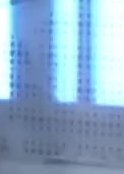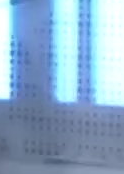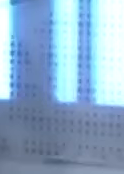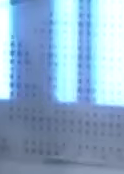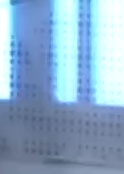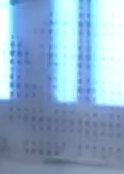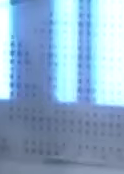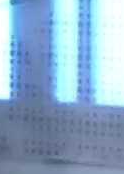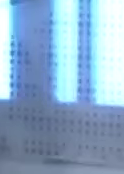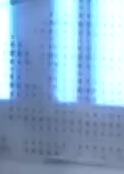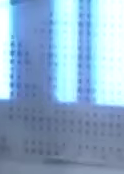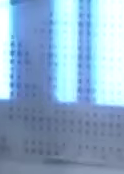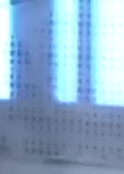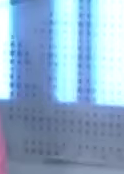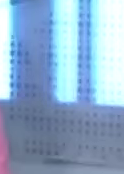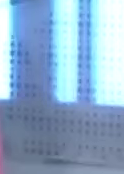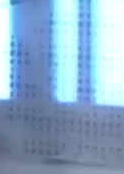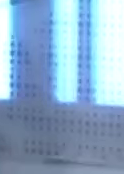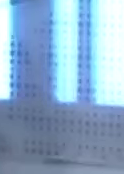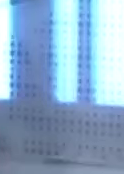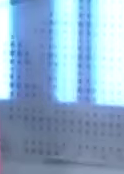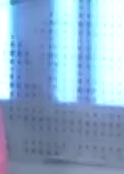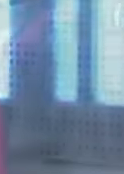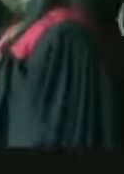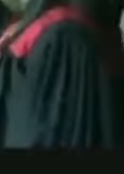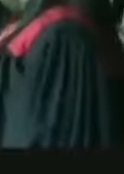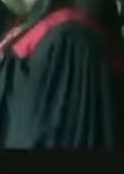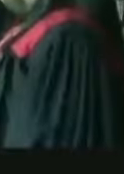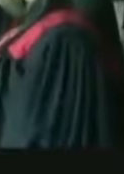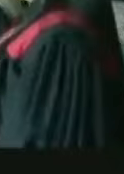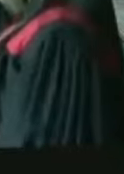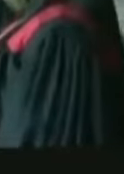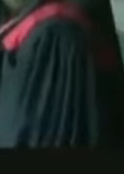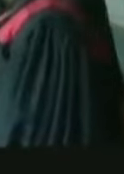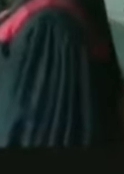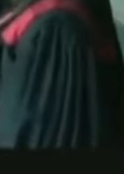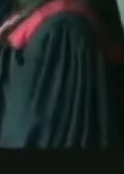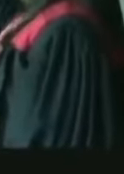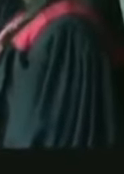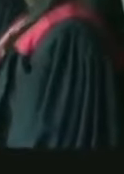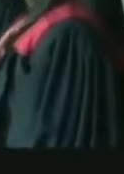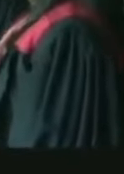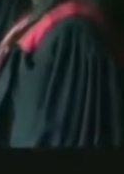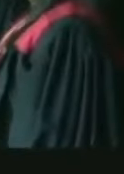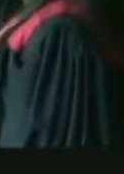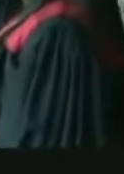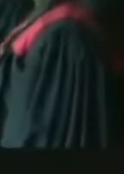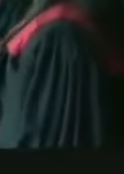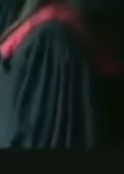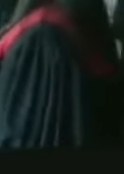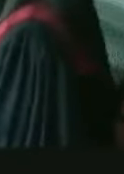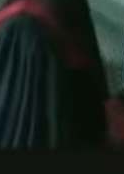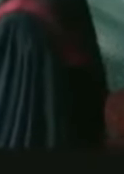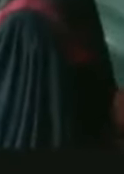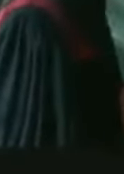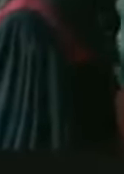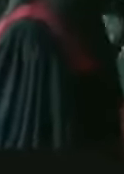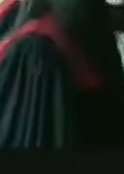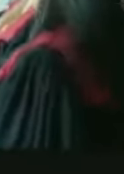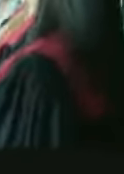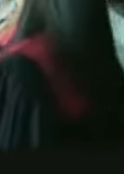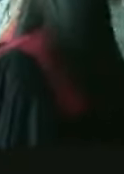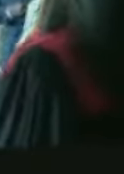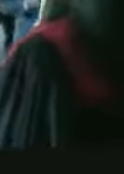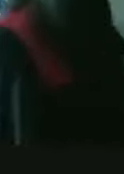A esta hora también se genera información importante. Vamos a verlo de inmediato. Participar en la sesión solemne de apertura de actividades judiciales